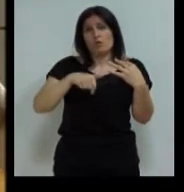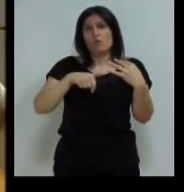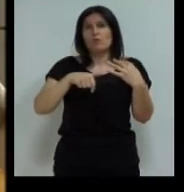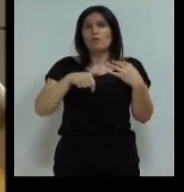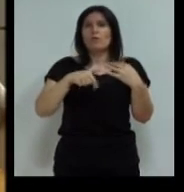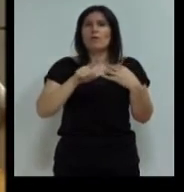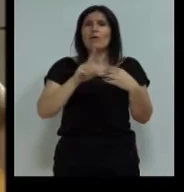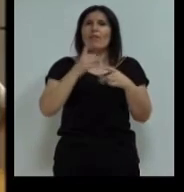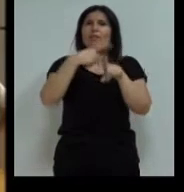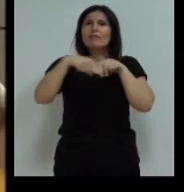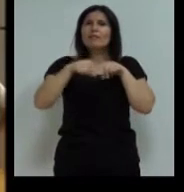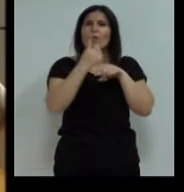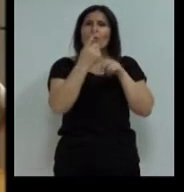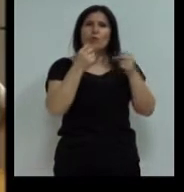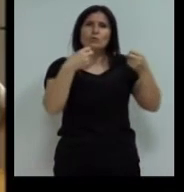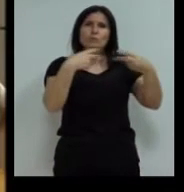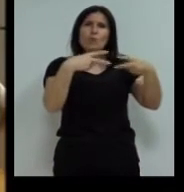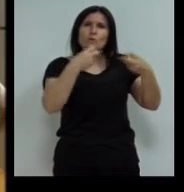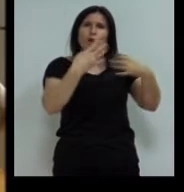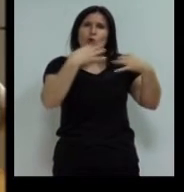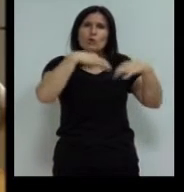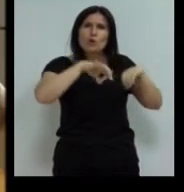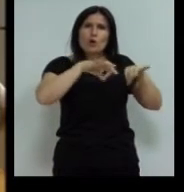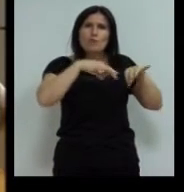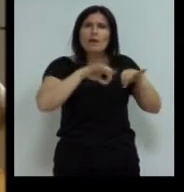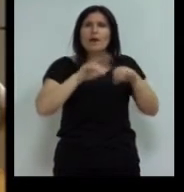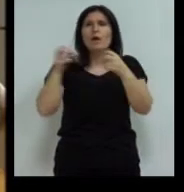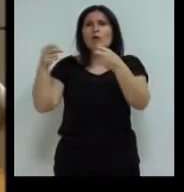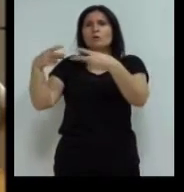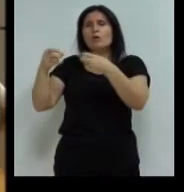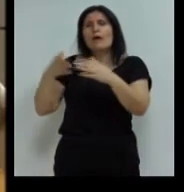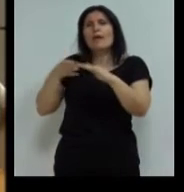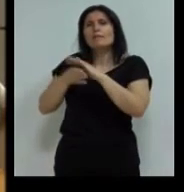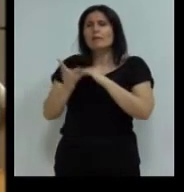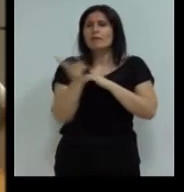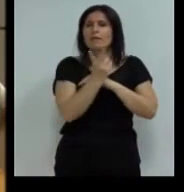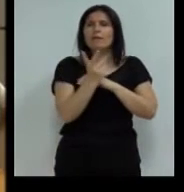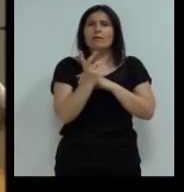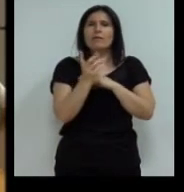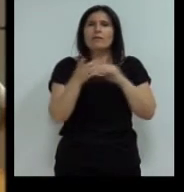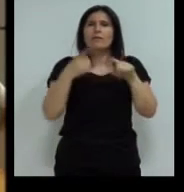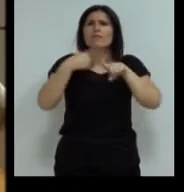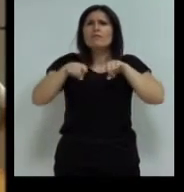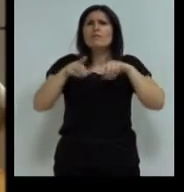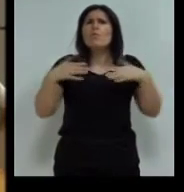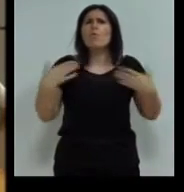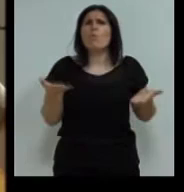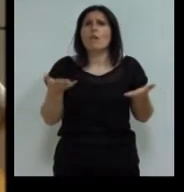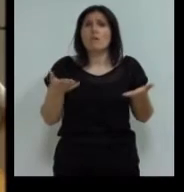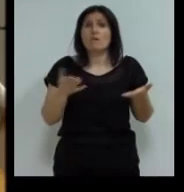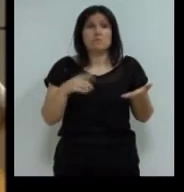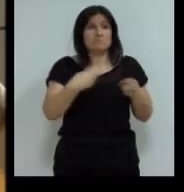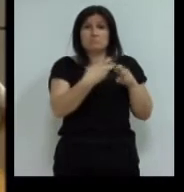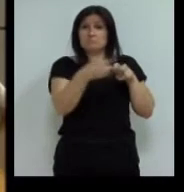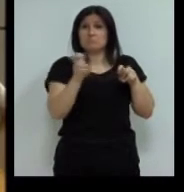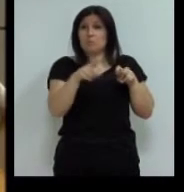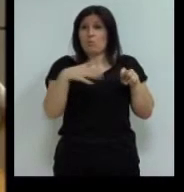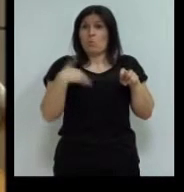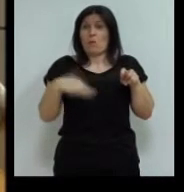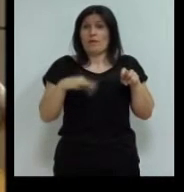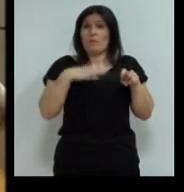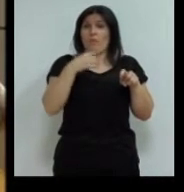diferencia que hay de un subtitulado normal a un subtitulado accesible. Cualquiera lo puede decir. Pero creo que es importante que se vea